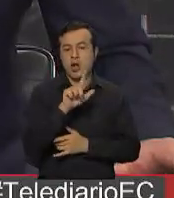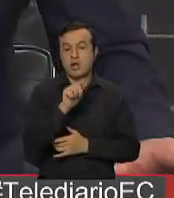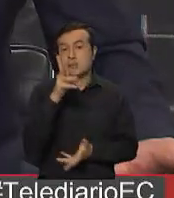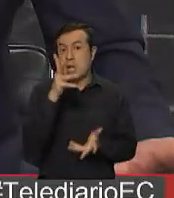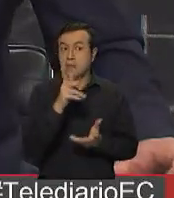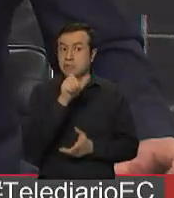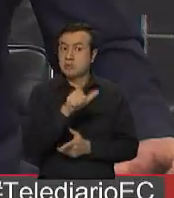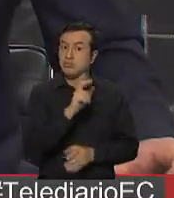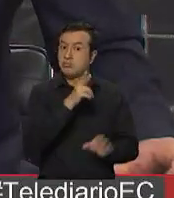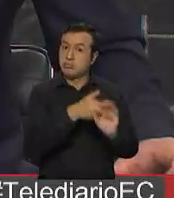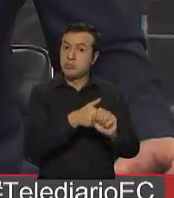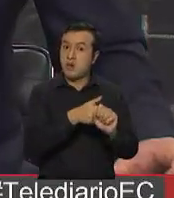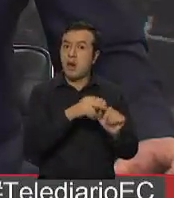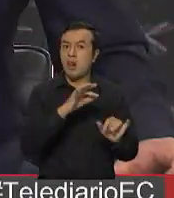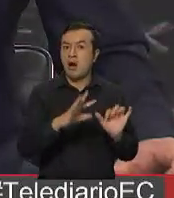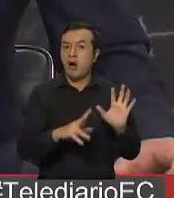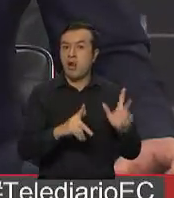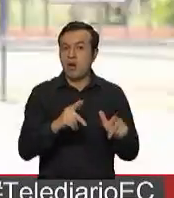durante la emergencia sanitaria.